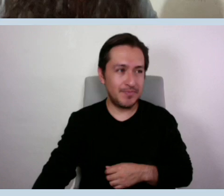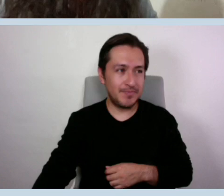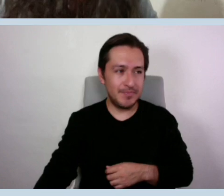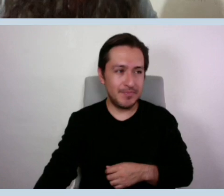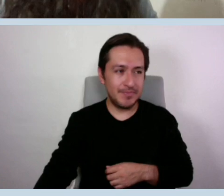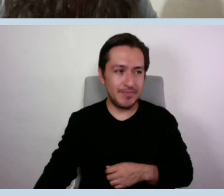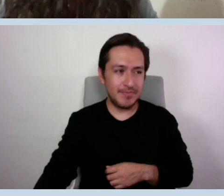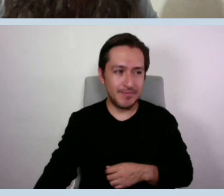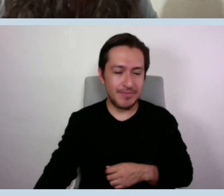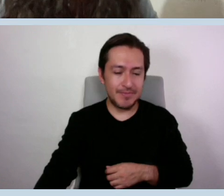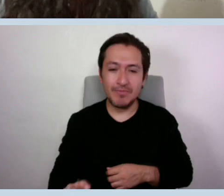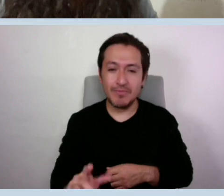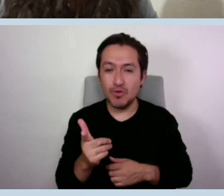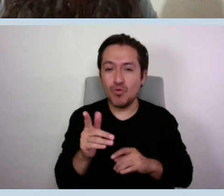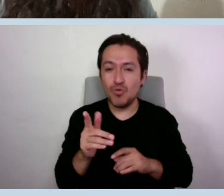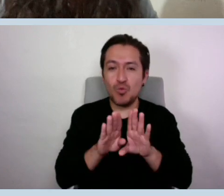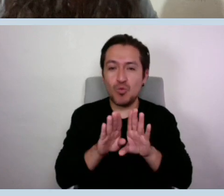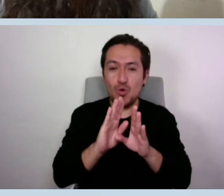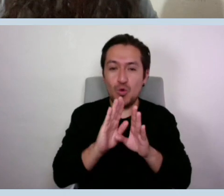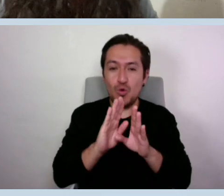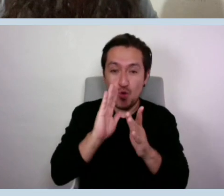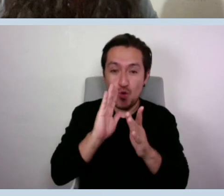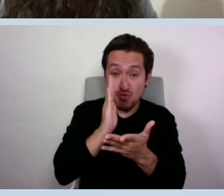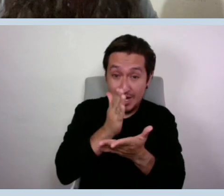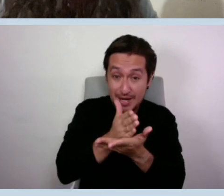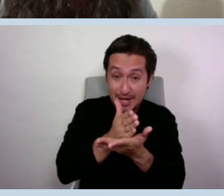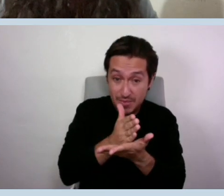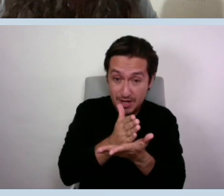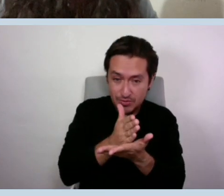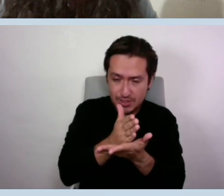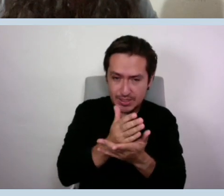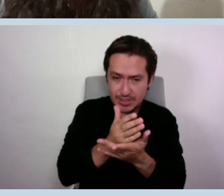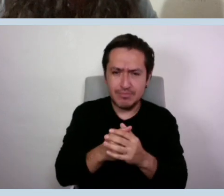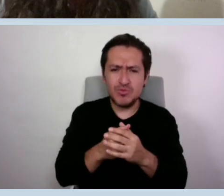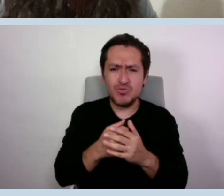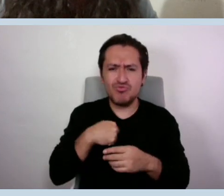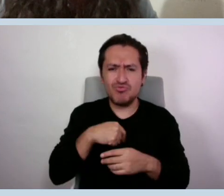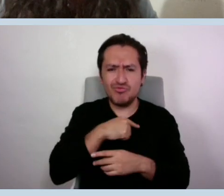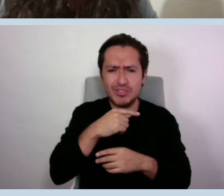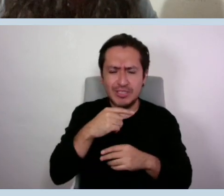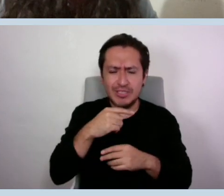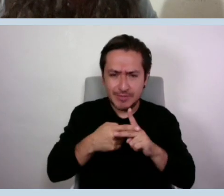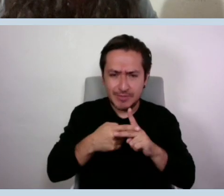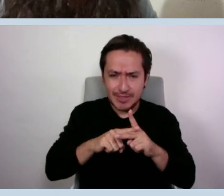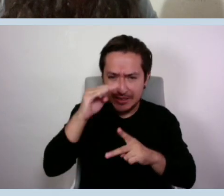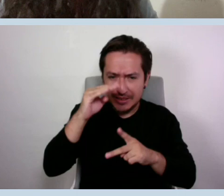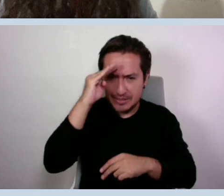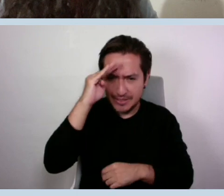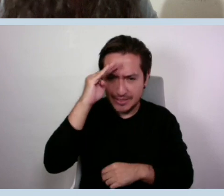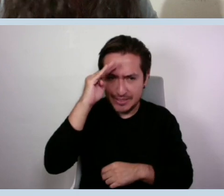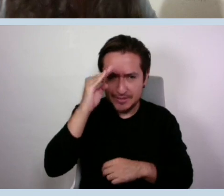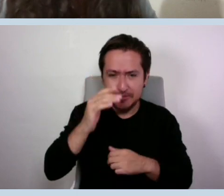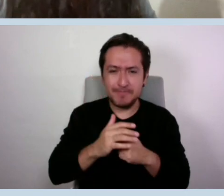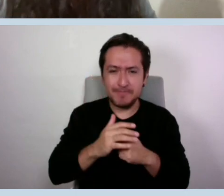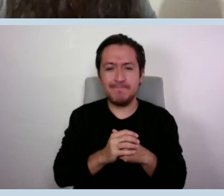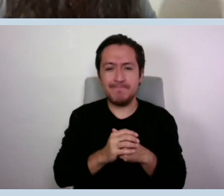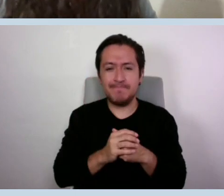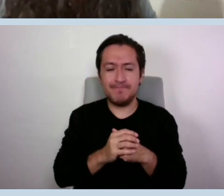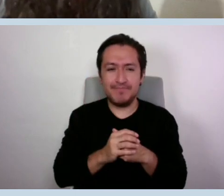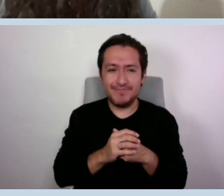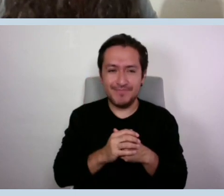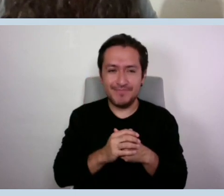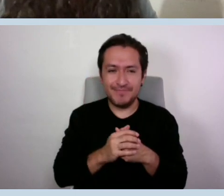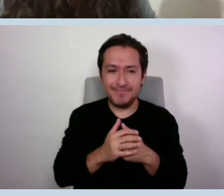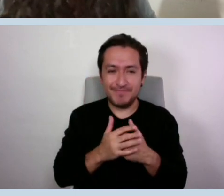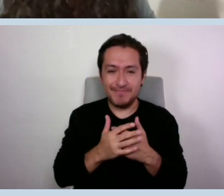pausa grande para ponernos a pensar porque Pues ahorita nosotras somos las invitadas no pero